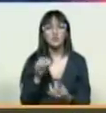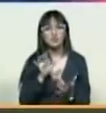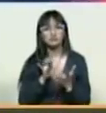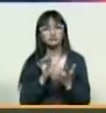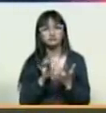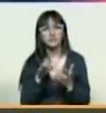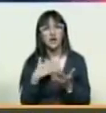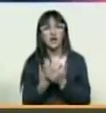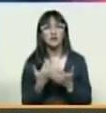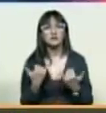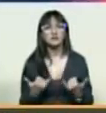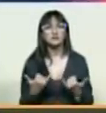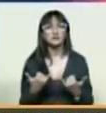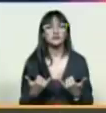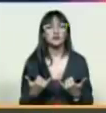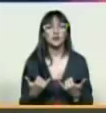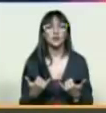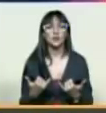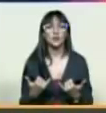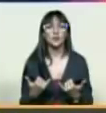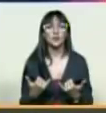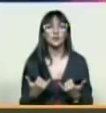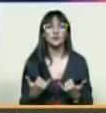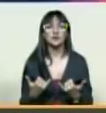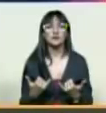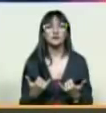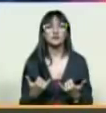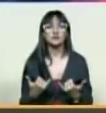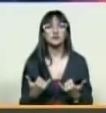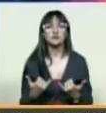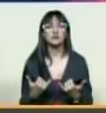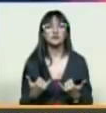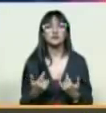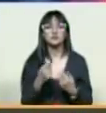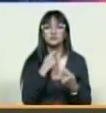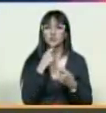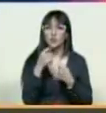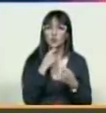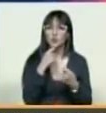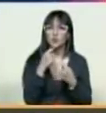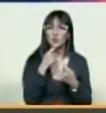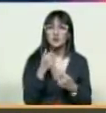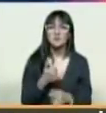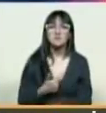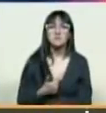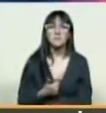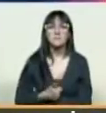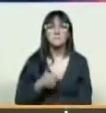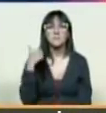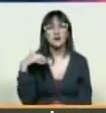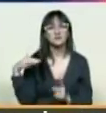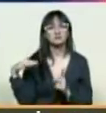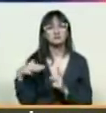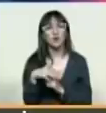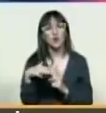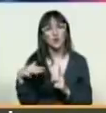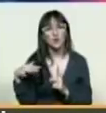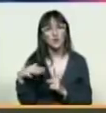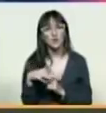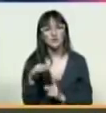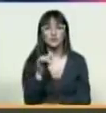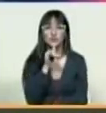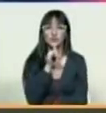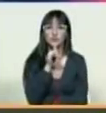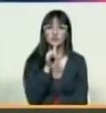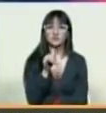ahora por parte, pues, justamente de esos medios que son los que más han de alguna manera sesgado su